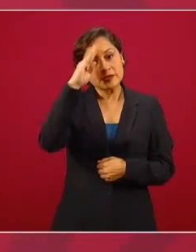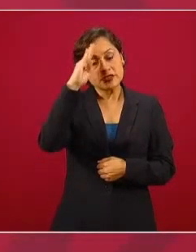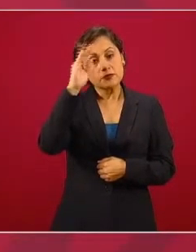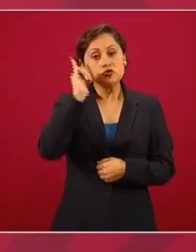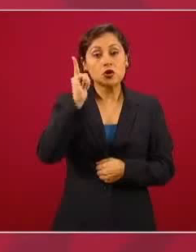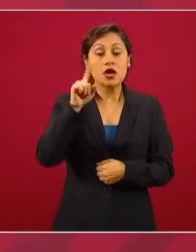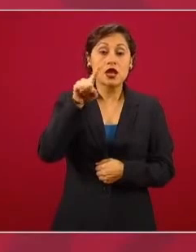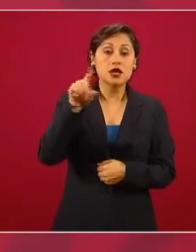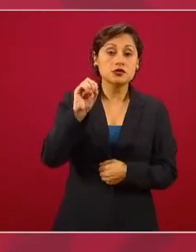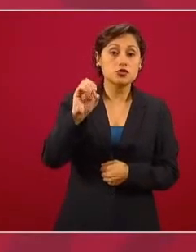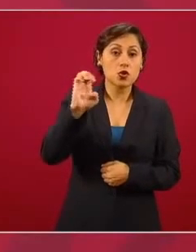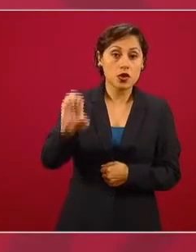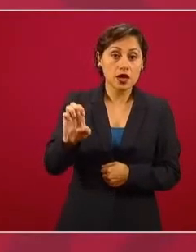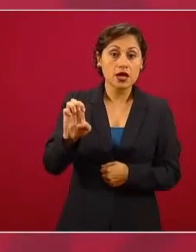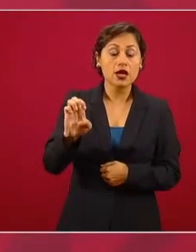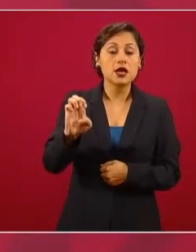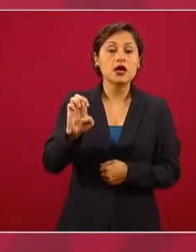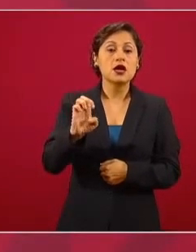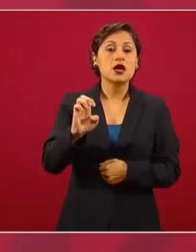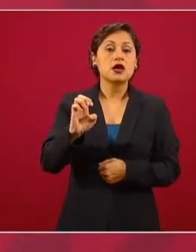Zoe.